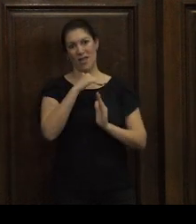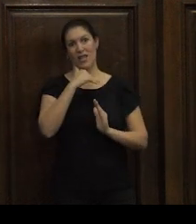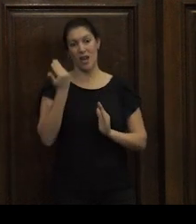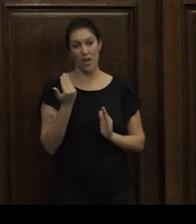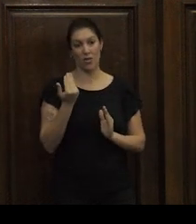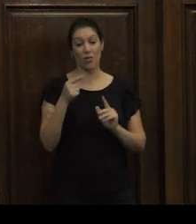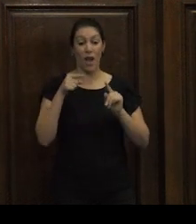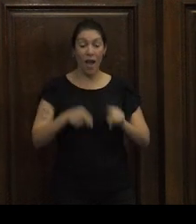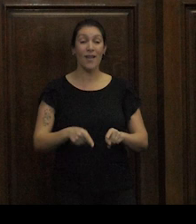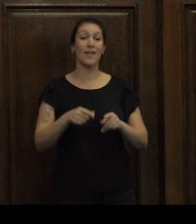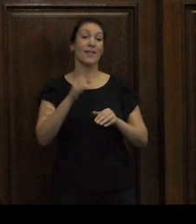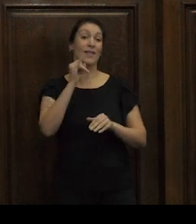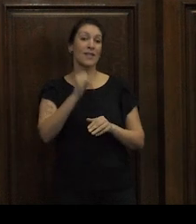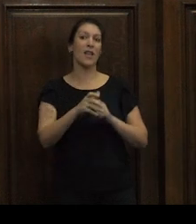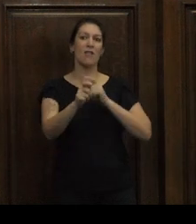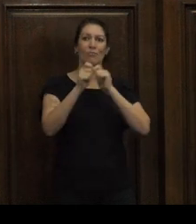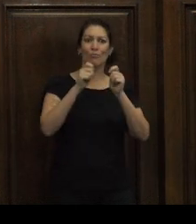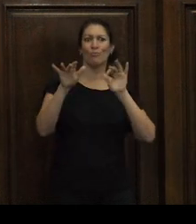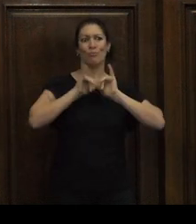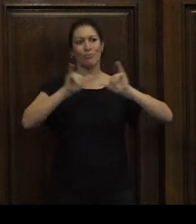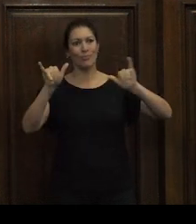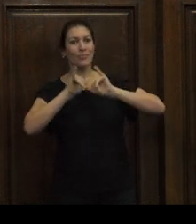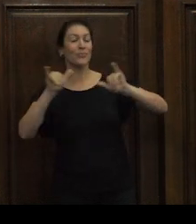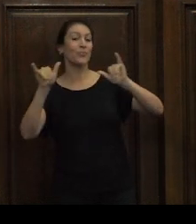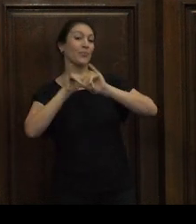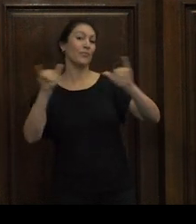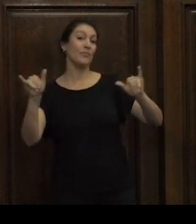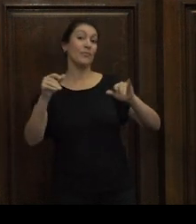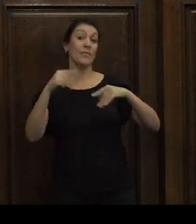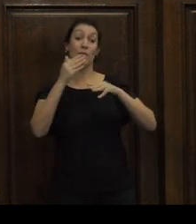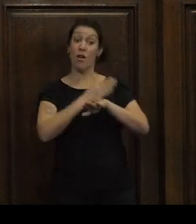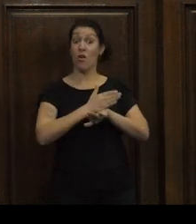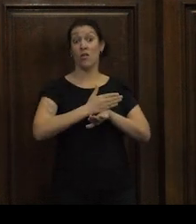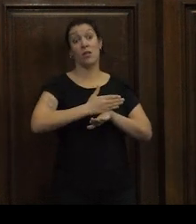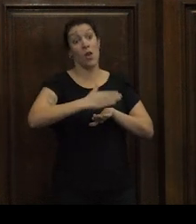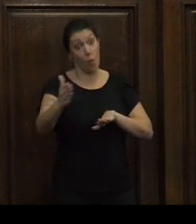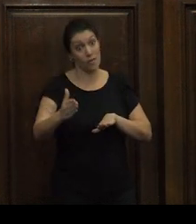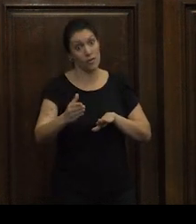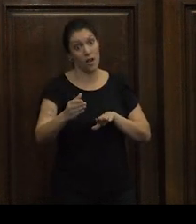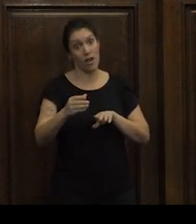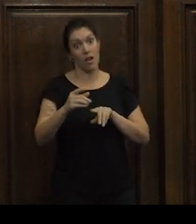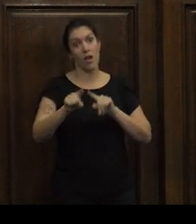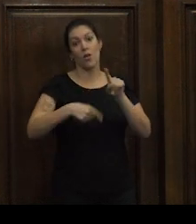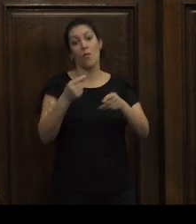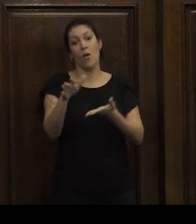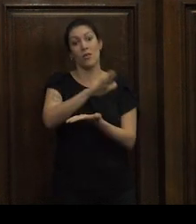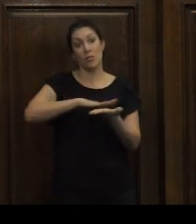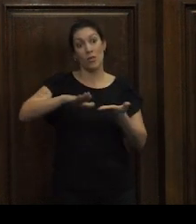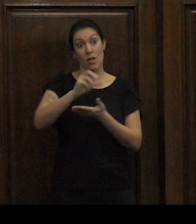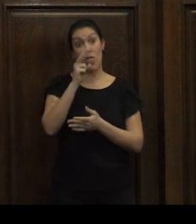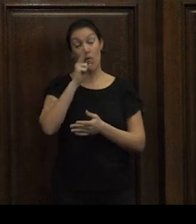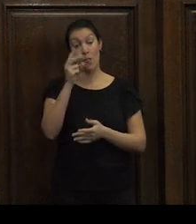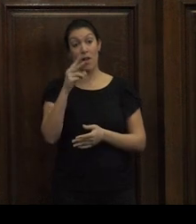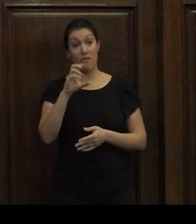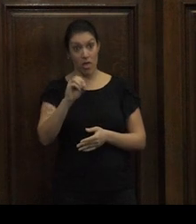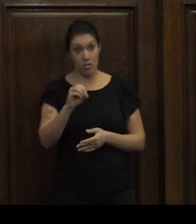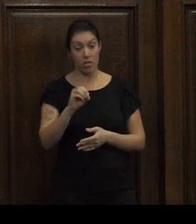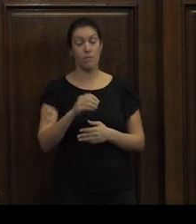sí se convierten en noticias que pueden tener inmensa repercusión y fuertes consecuencias, como fue en este caso de